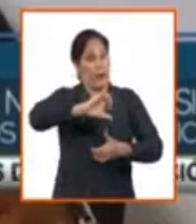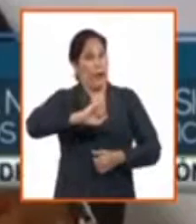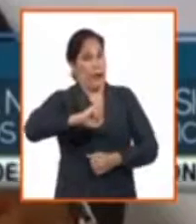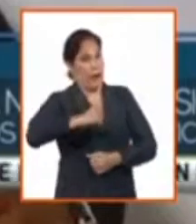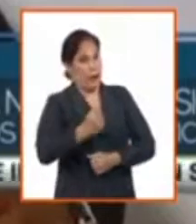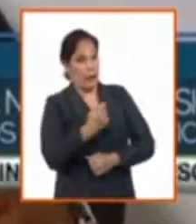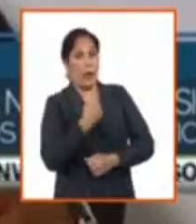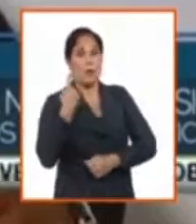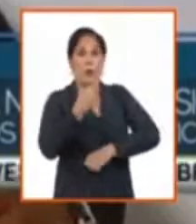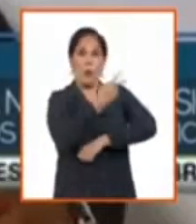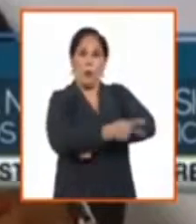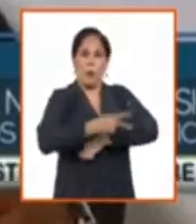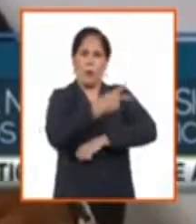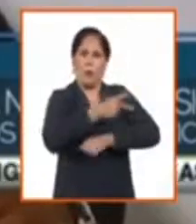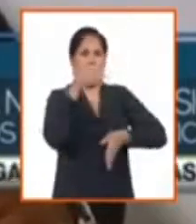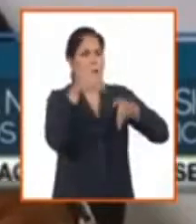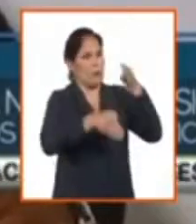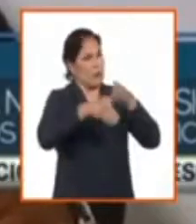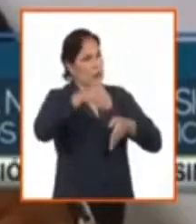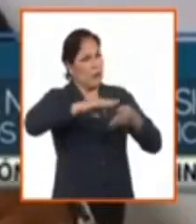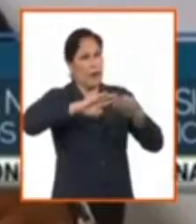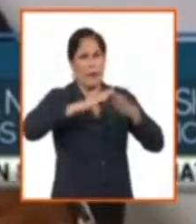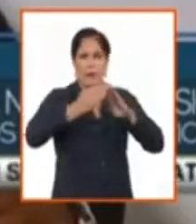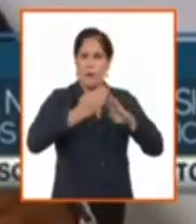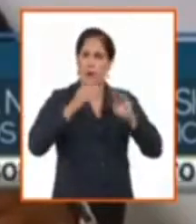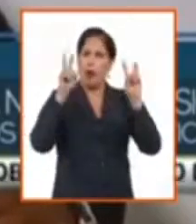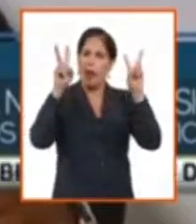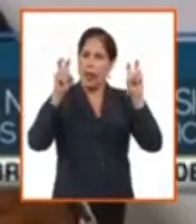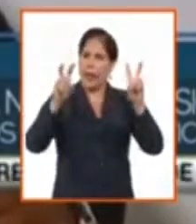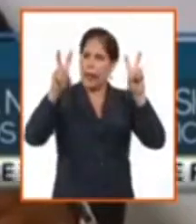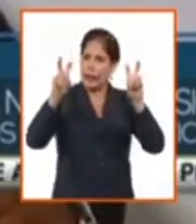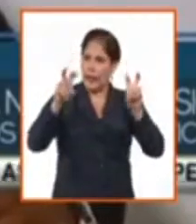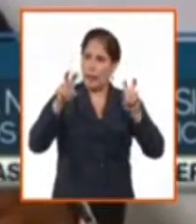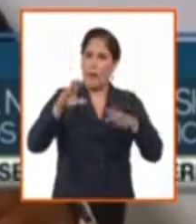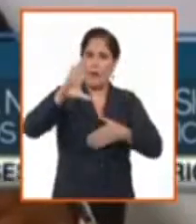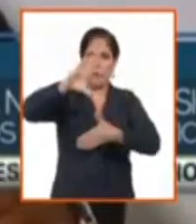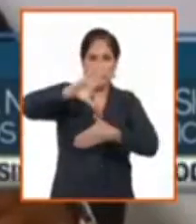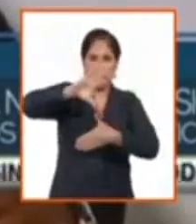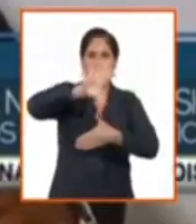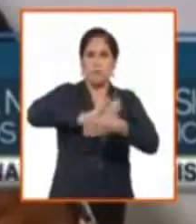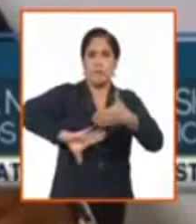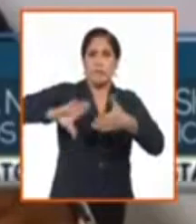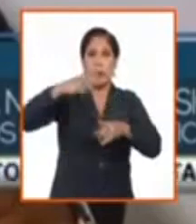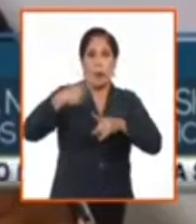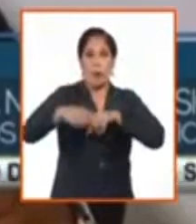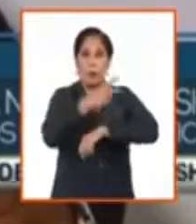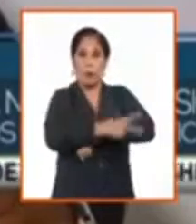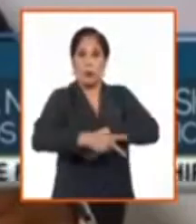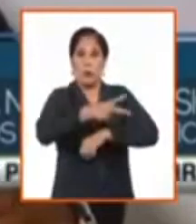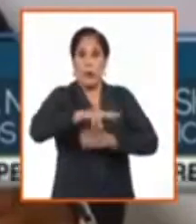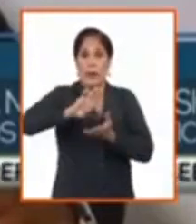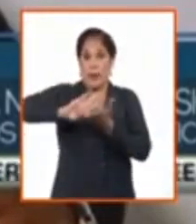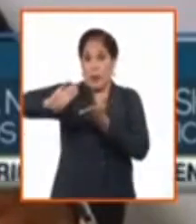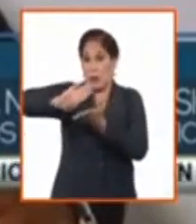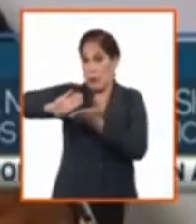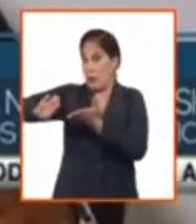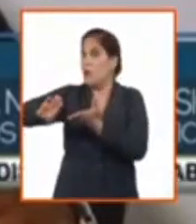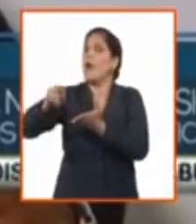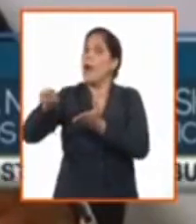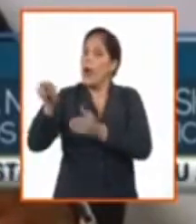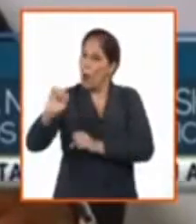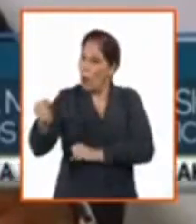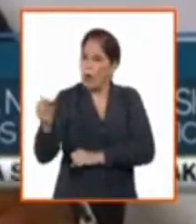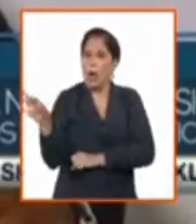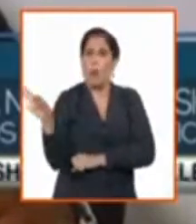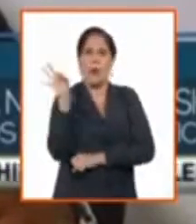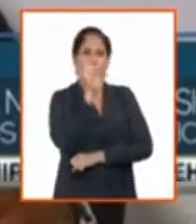los países participarán en la discusión de los temas que enfrenta el hemisferio y aquellos países que quedaron fuera debieron ser invitados